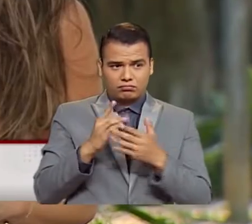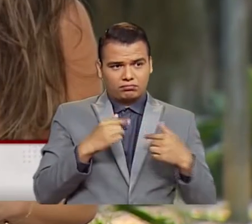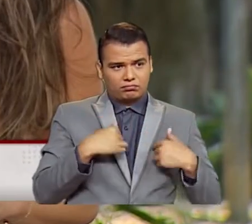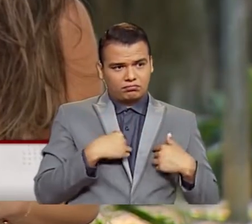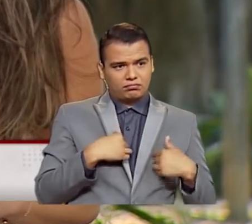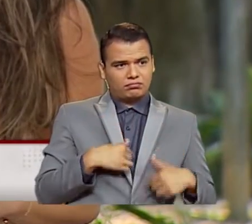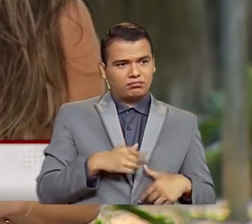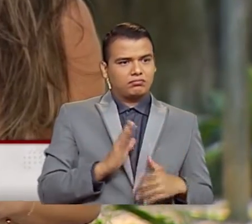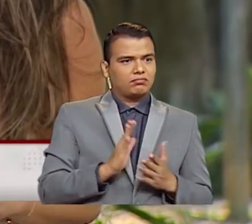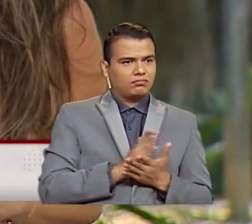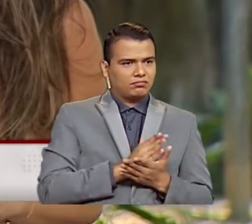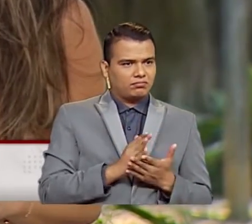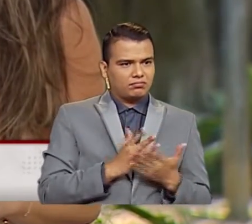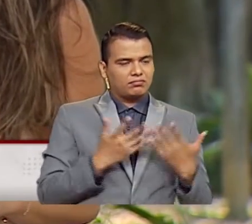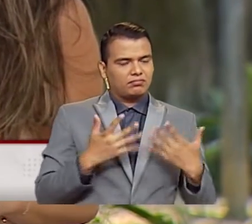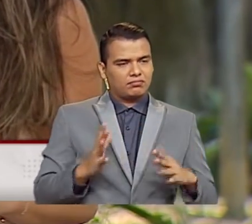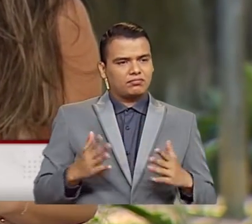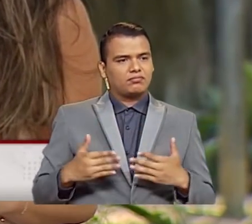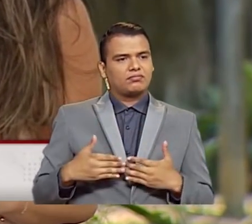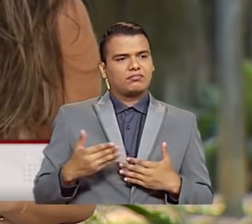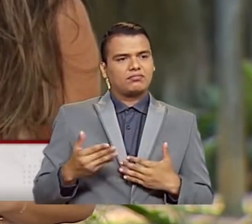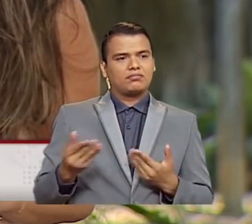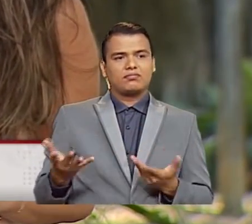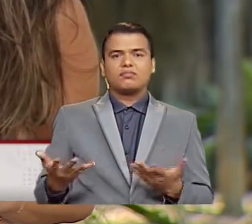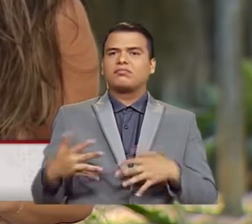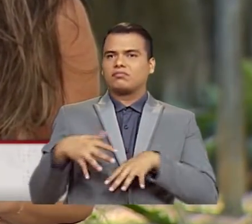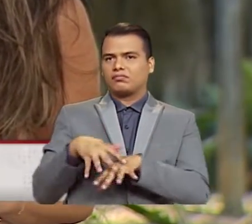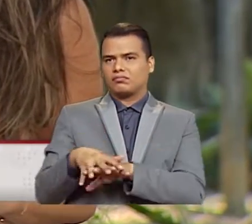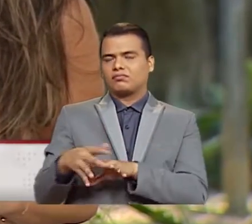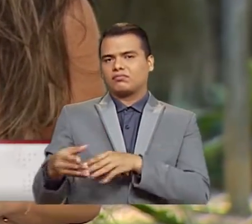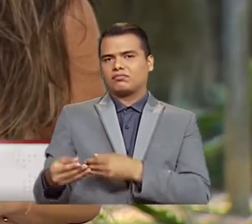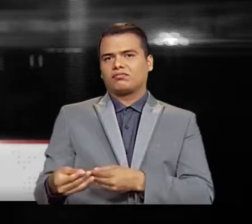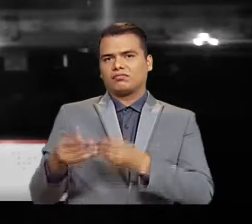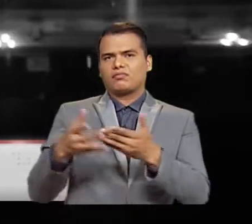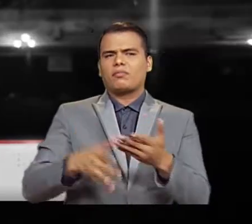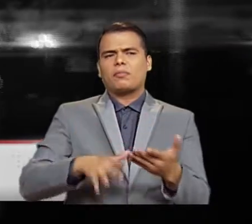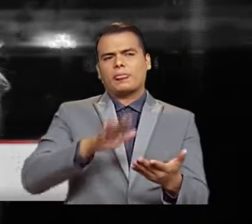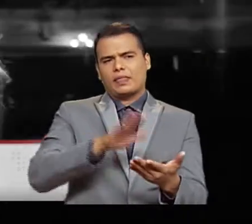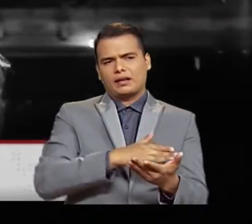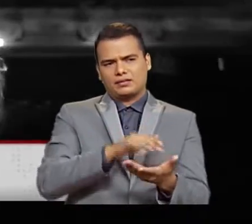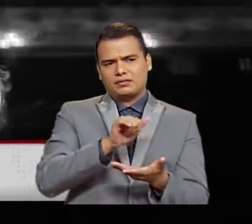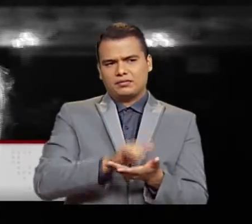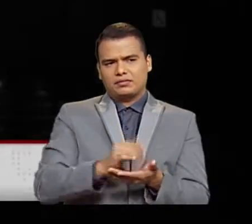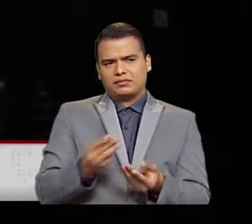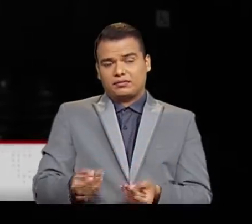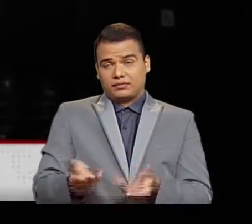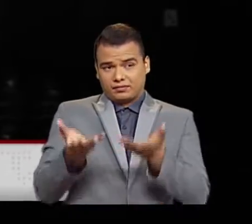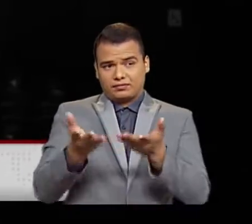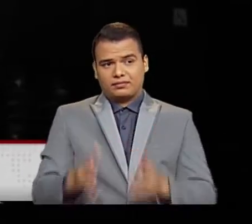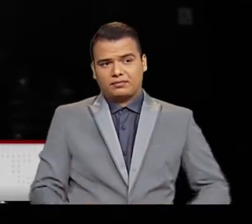hago la mía y adicionalmente le regalamos a la gente esas canciones.